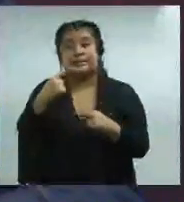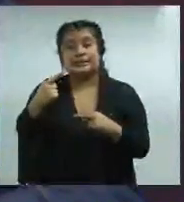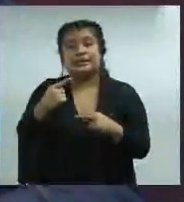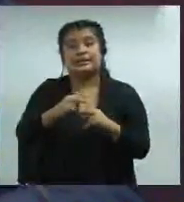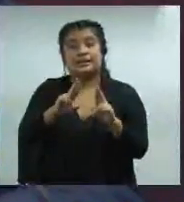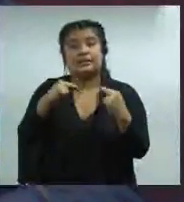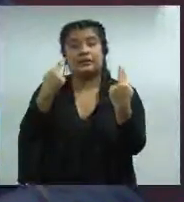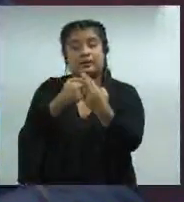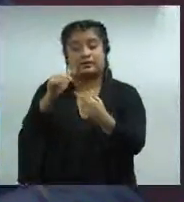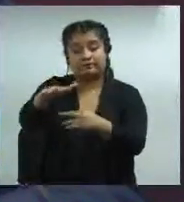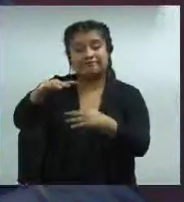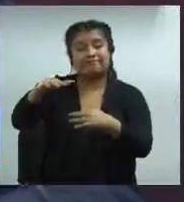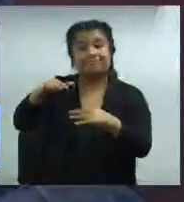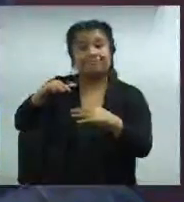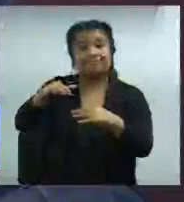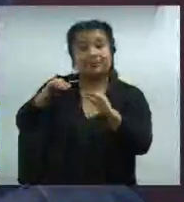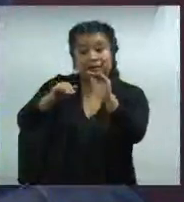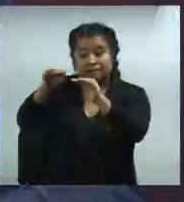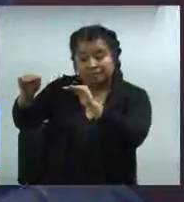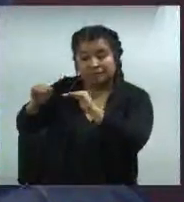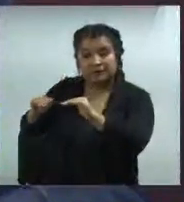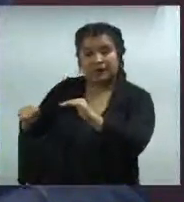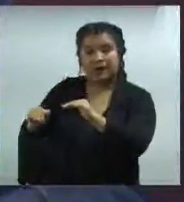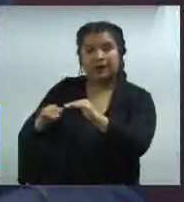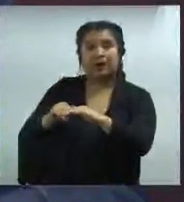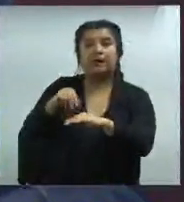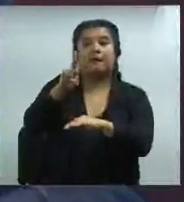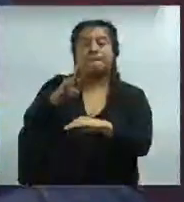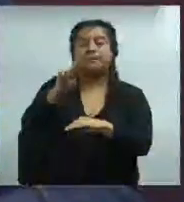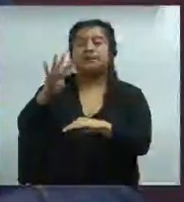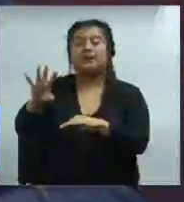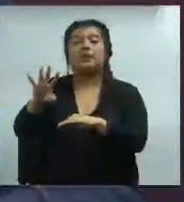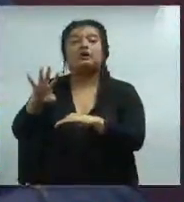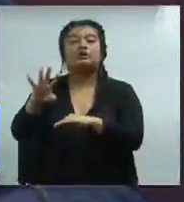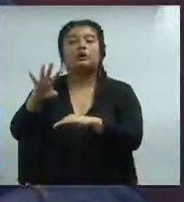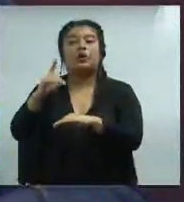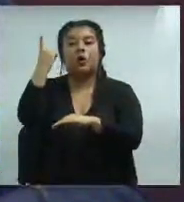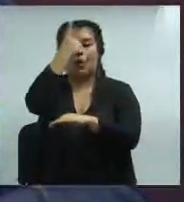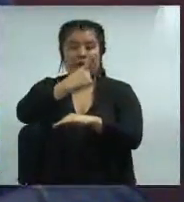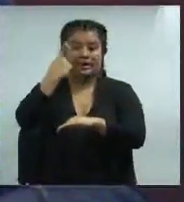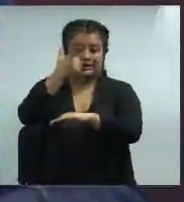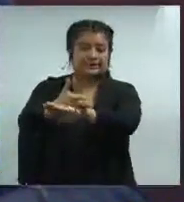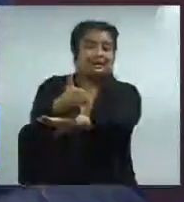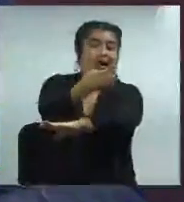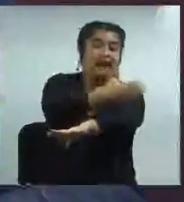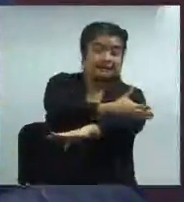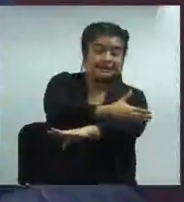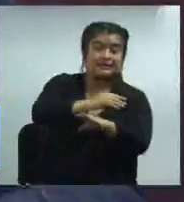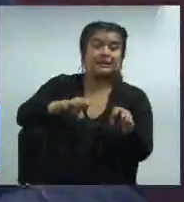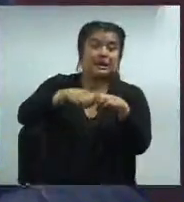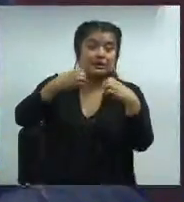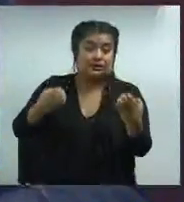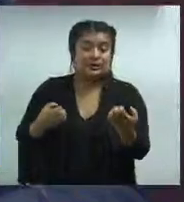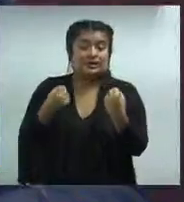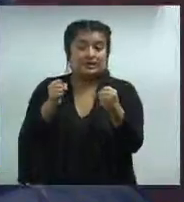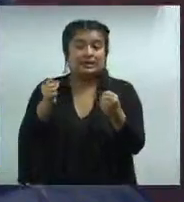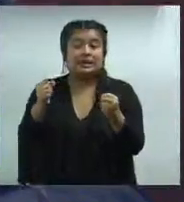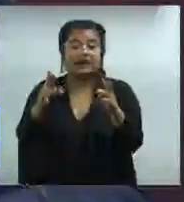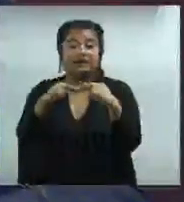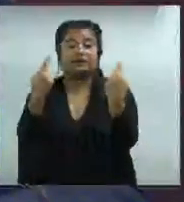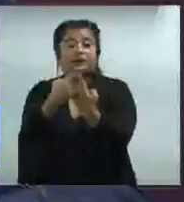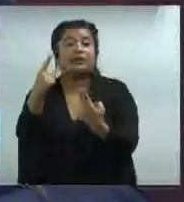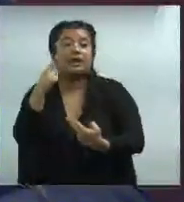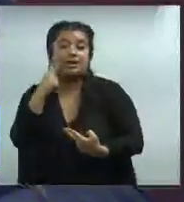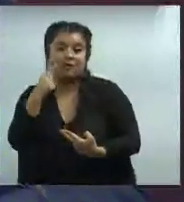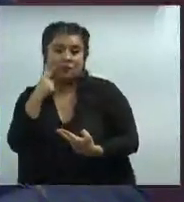que ser convocadas como mínimo 24 horas, con 24 horas de antelación. Eso quiere decir que si tenemos las sesiones de jefes de bloque a las 2 de la